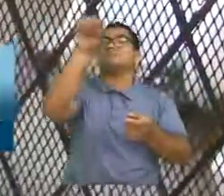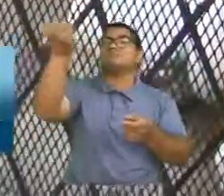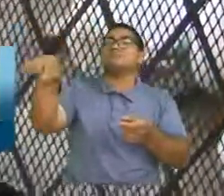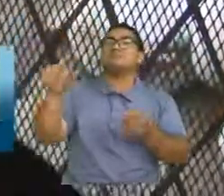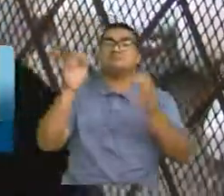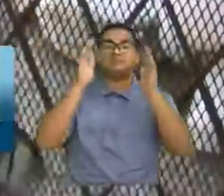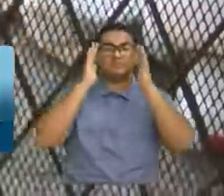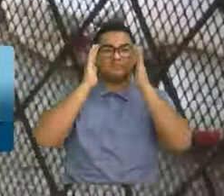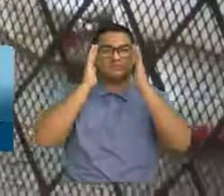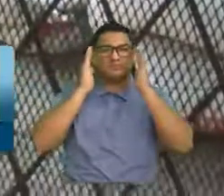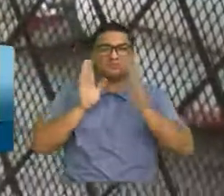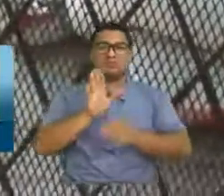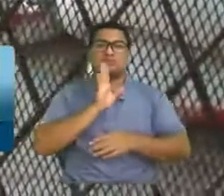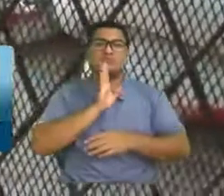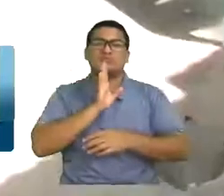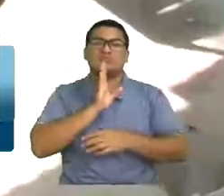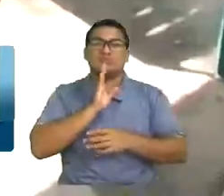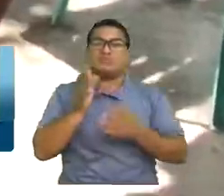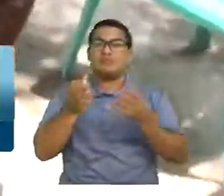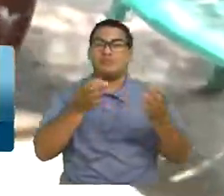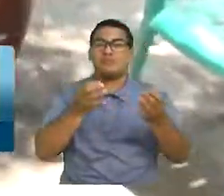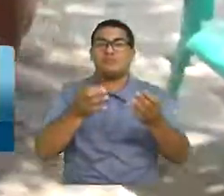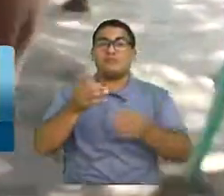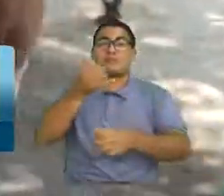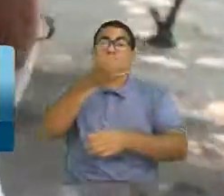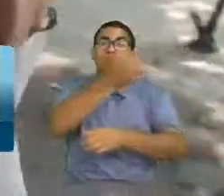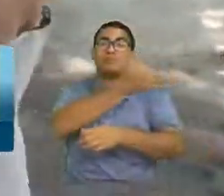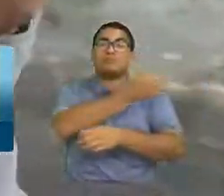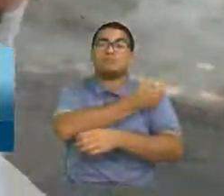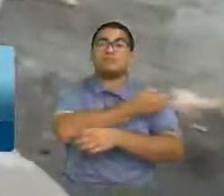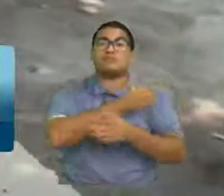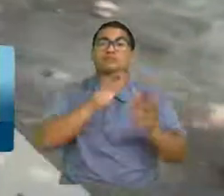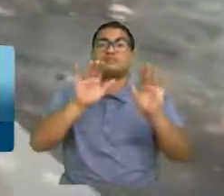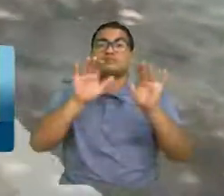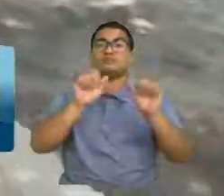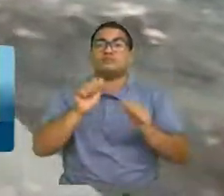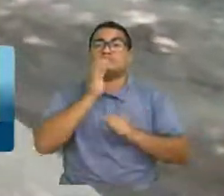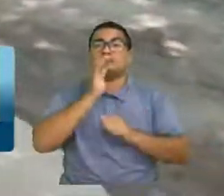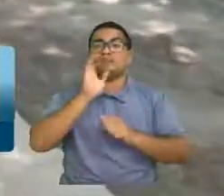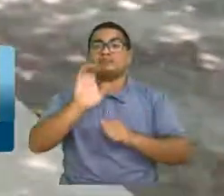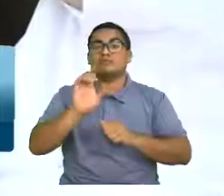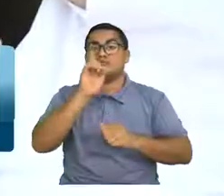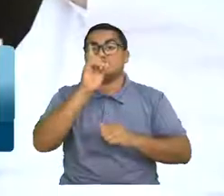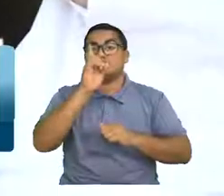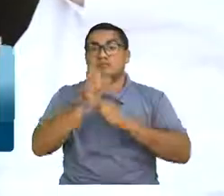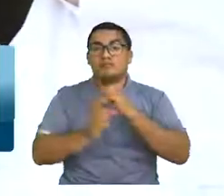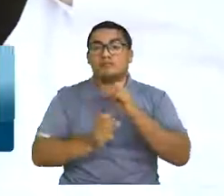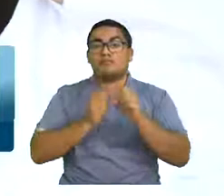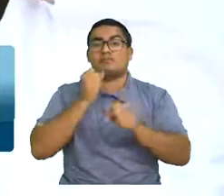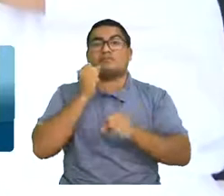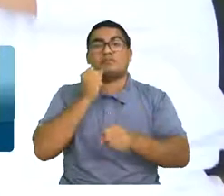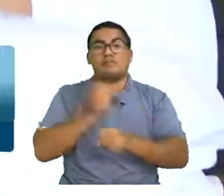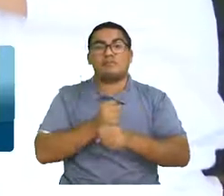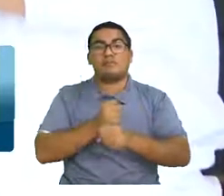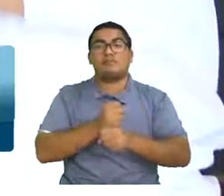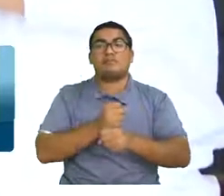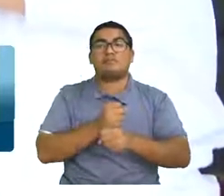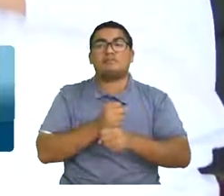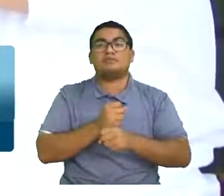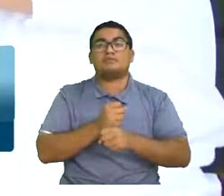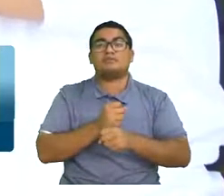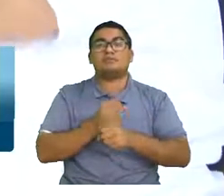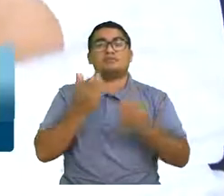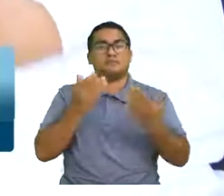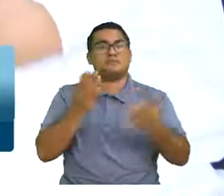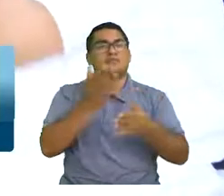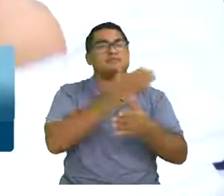Ahora, hablemos ya de las vacunas que se aplican cuando el niño o la niña cumple un año. Ya hablamos de los 0 meses, los 4 meses, los 6